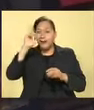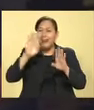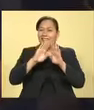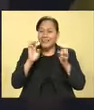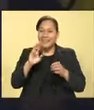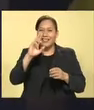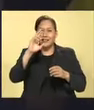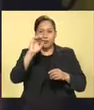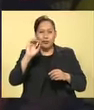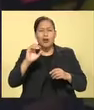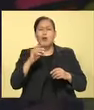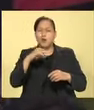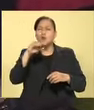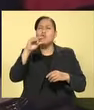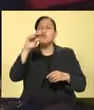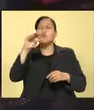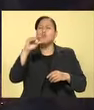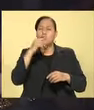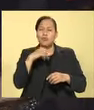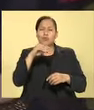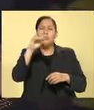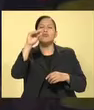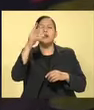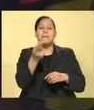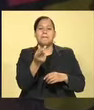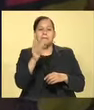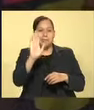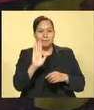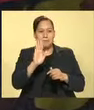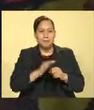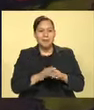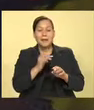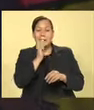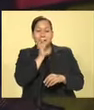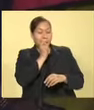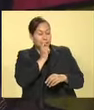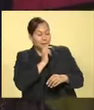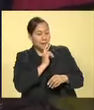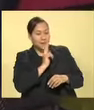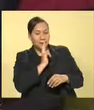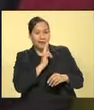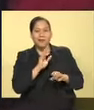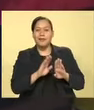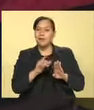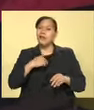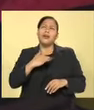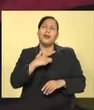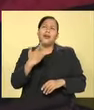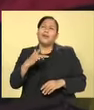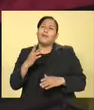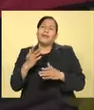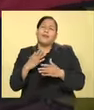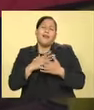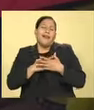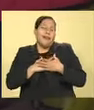Rocco? ¡Qué bello! Ay, oye, Rocco, yo creo que yo ya me enamoré de ti.